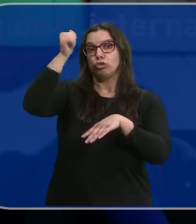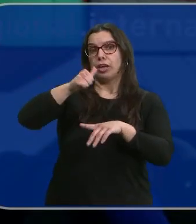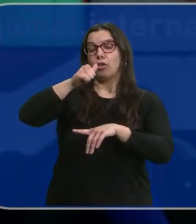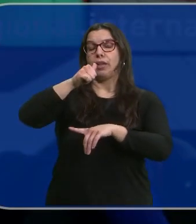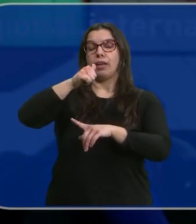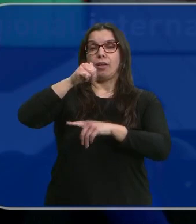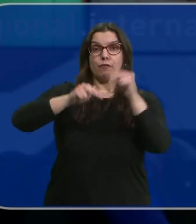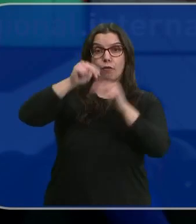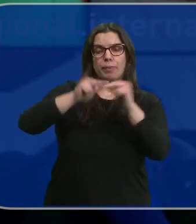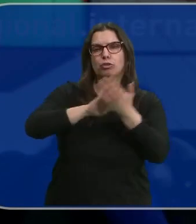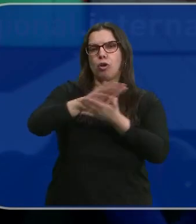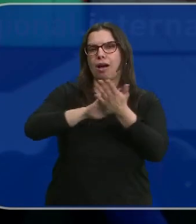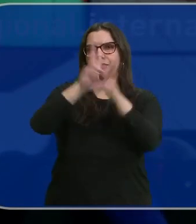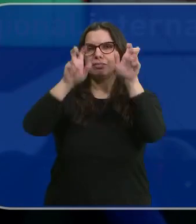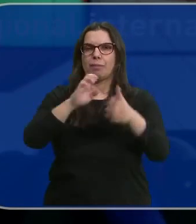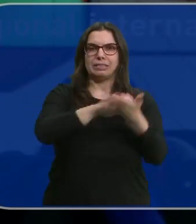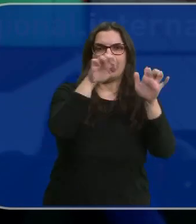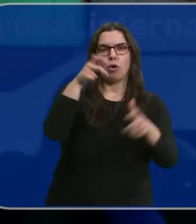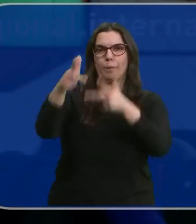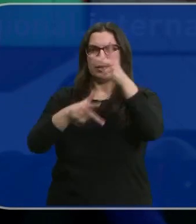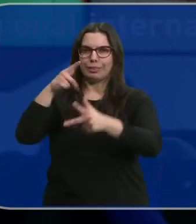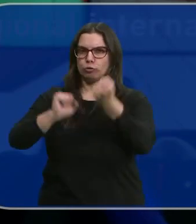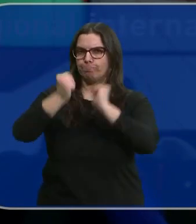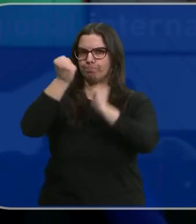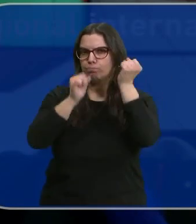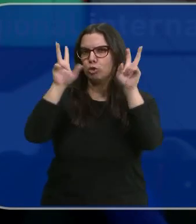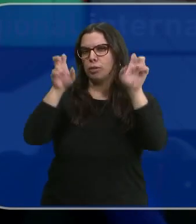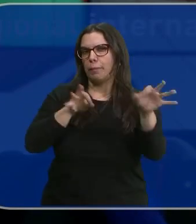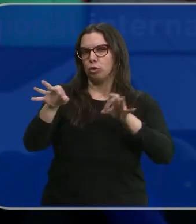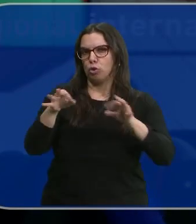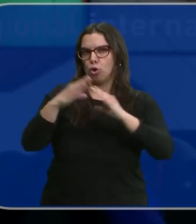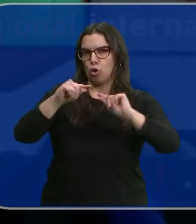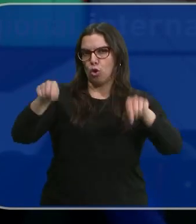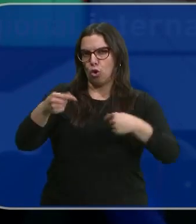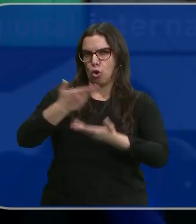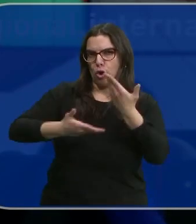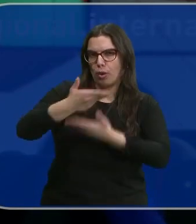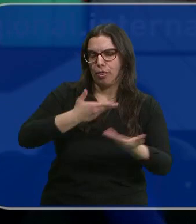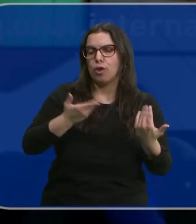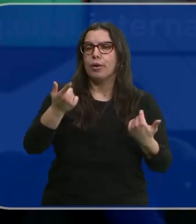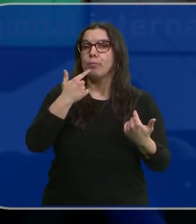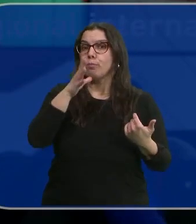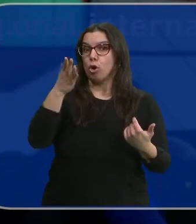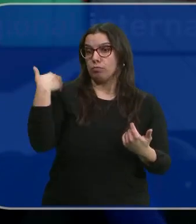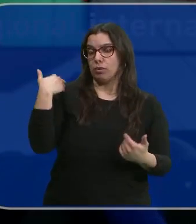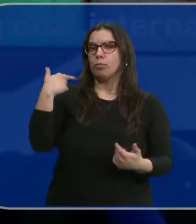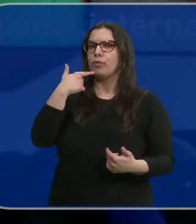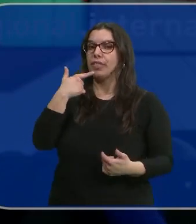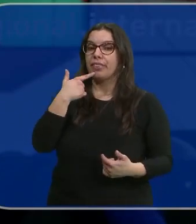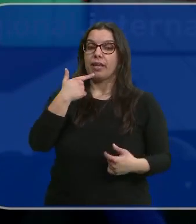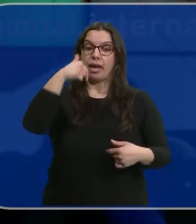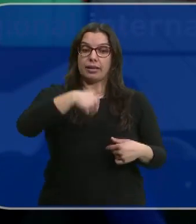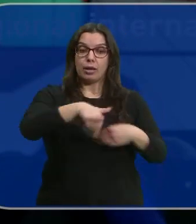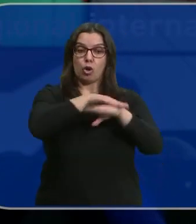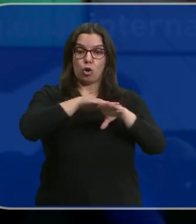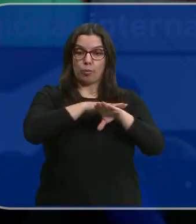entre Castilla y León y País Vasco en cuanto a los protocolos de cooperación, después de que la comunidad vecina anunciara hace días un veto por la presencia de Vox